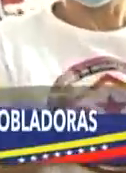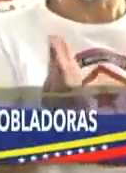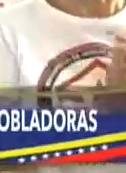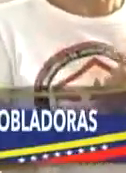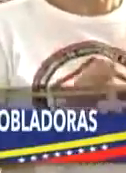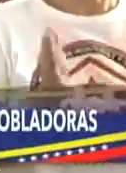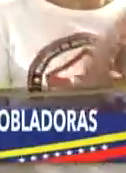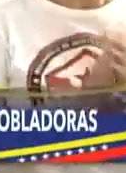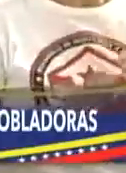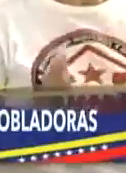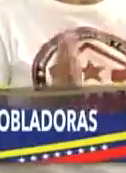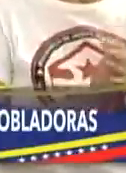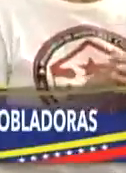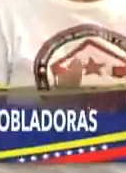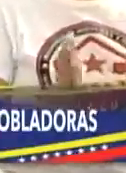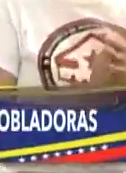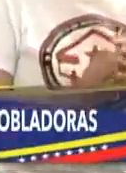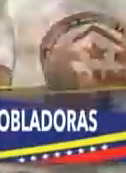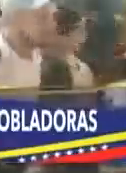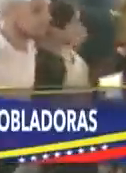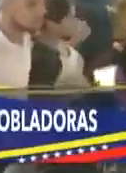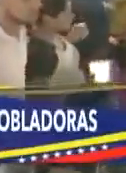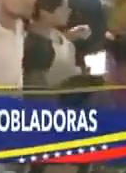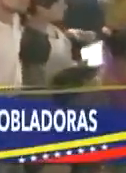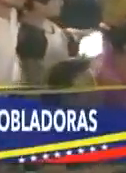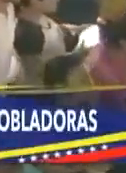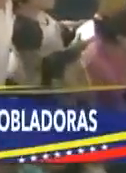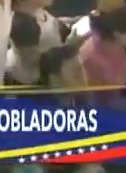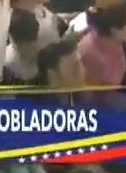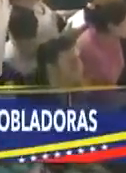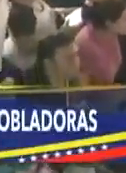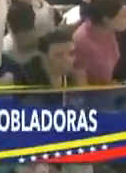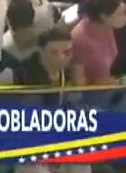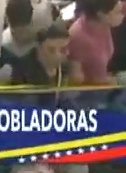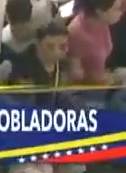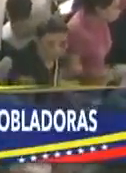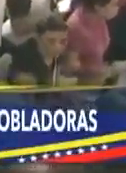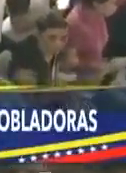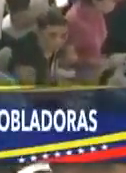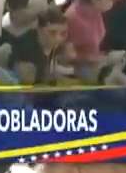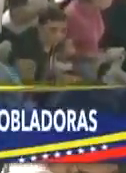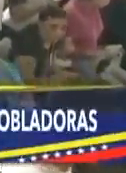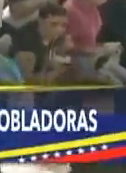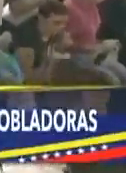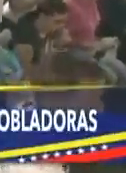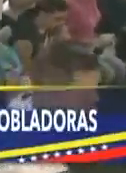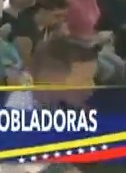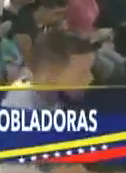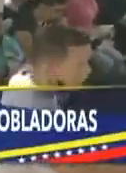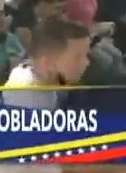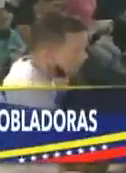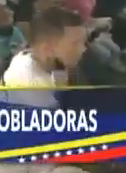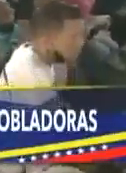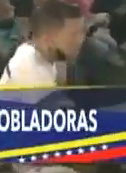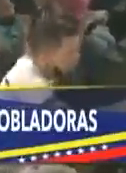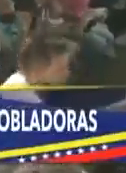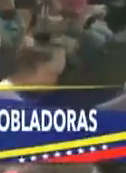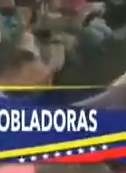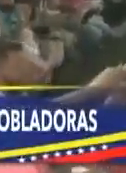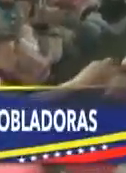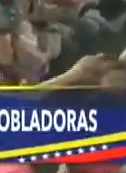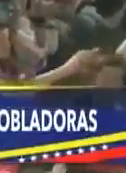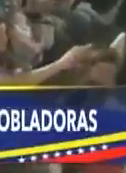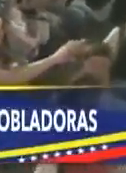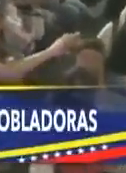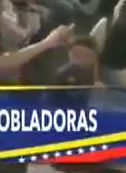revolución bolivariana y que también es un ejemplo para el mundo a seguir en materia de garantía de los derechos fundamentales del hombre de la mujer